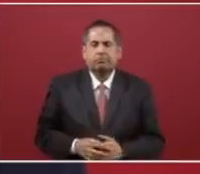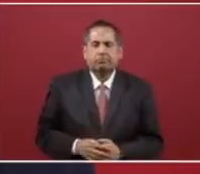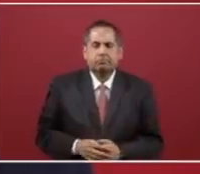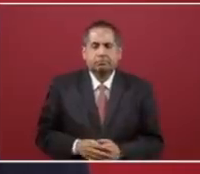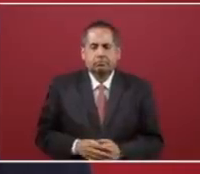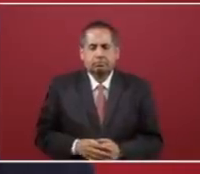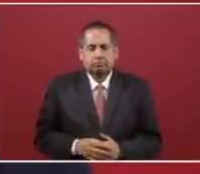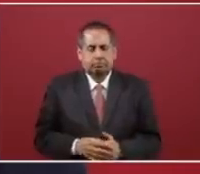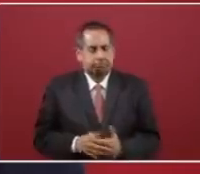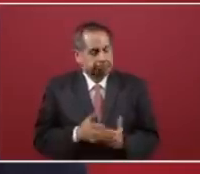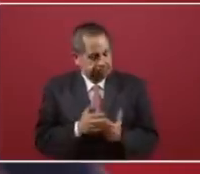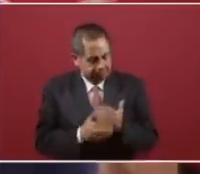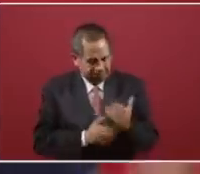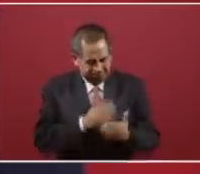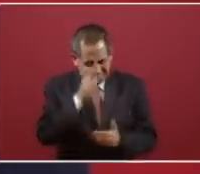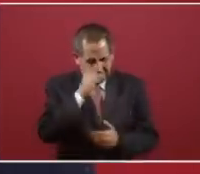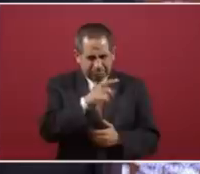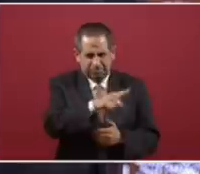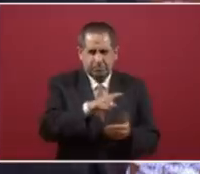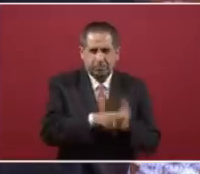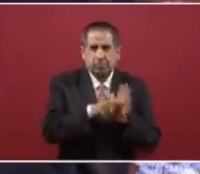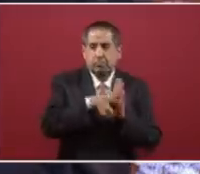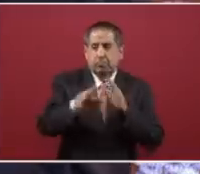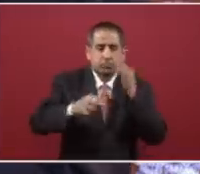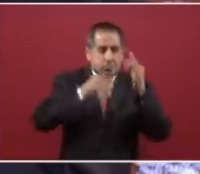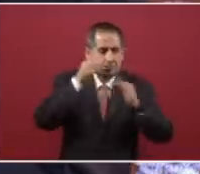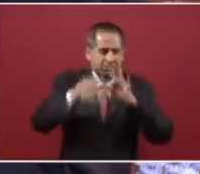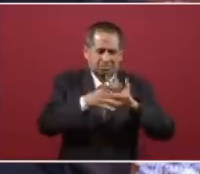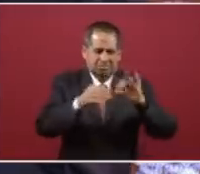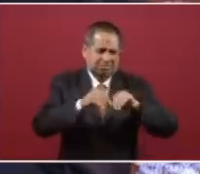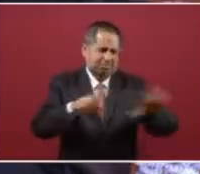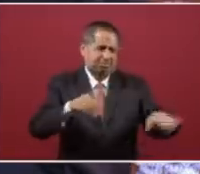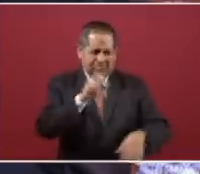con todo respeto medios de comunicación